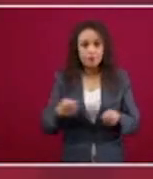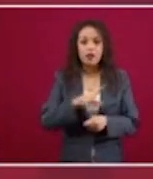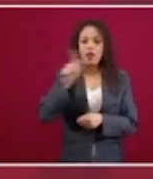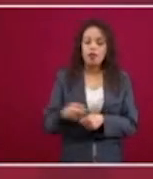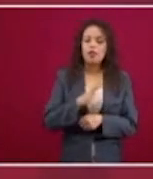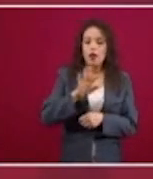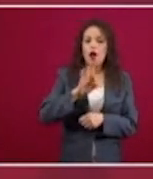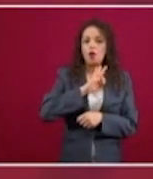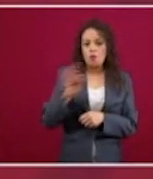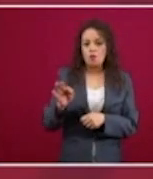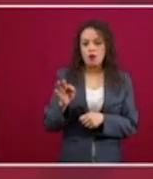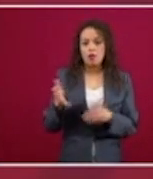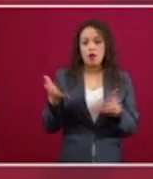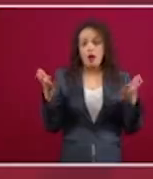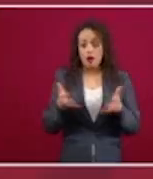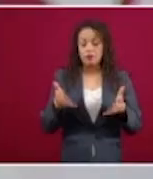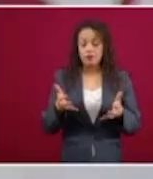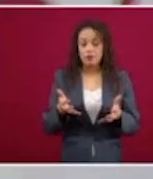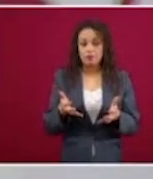iniciar. Lo podemos hacer